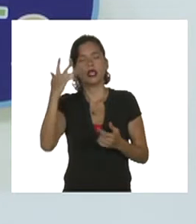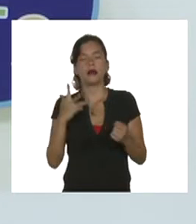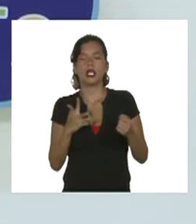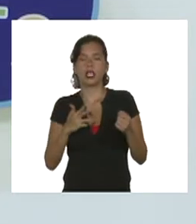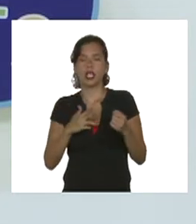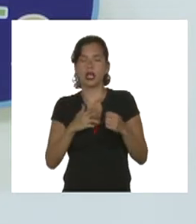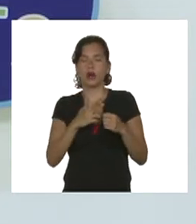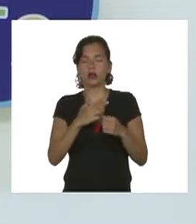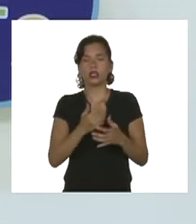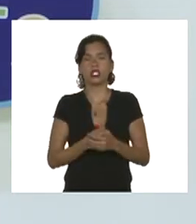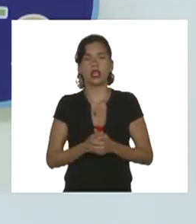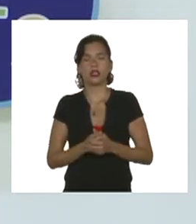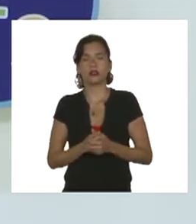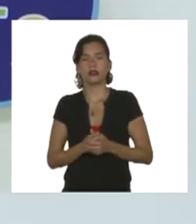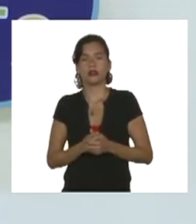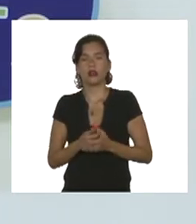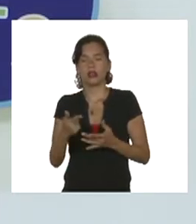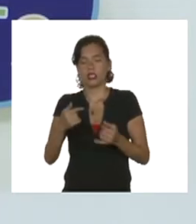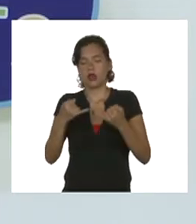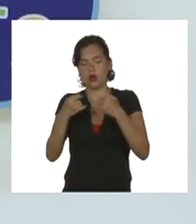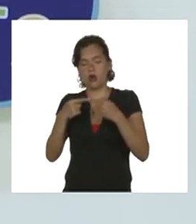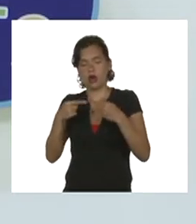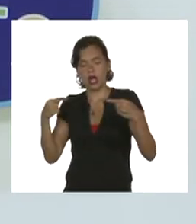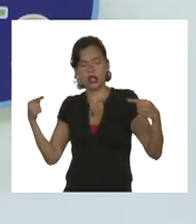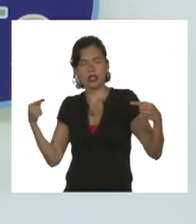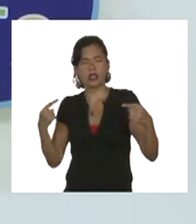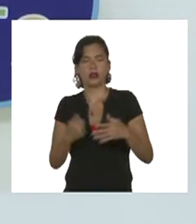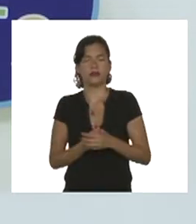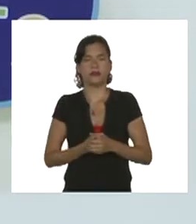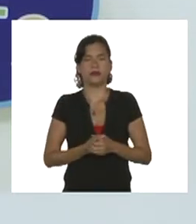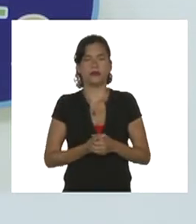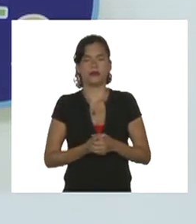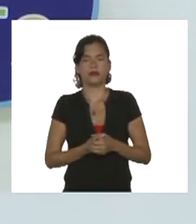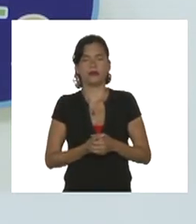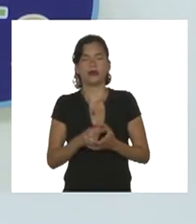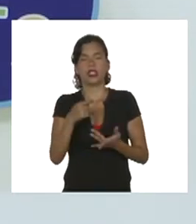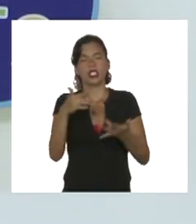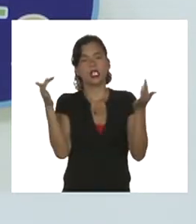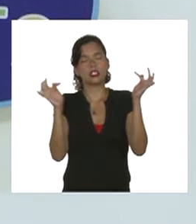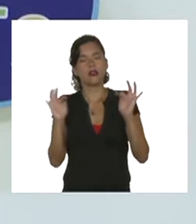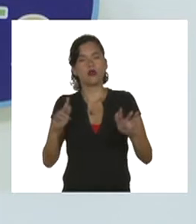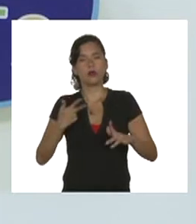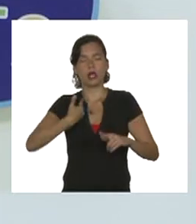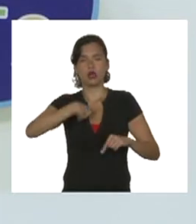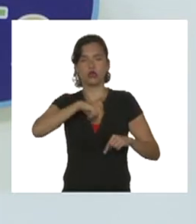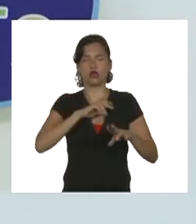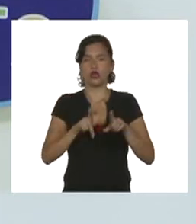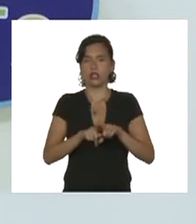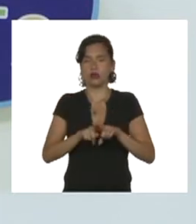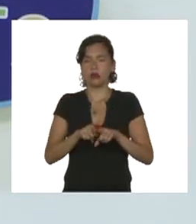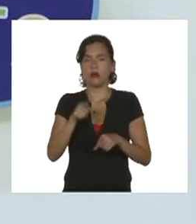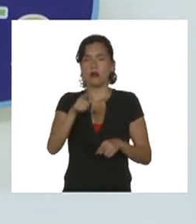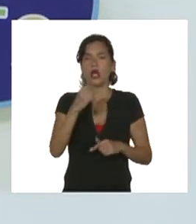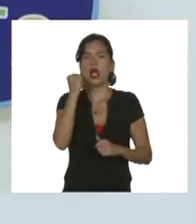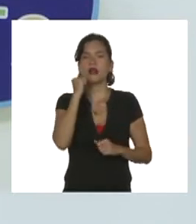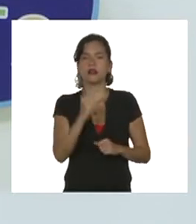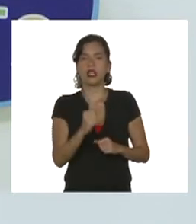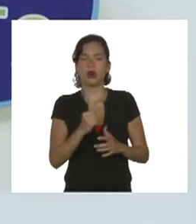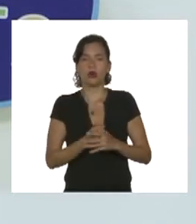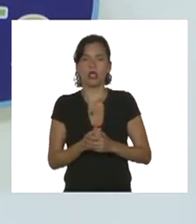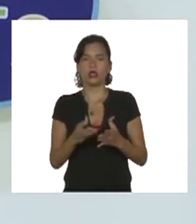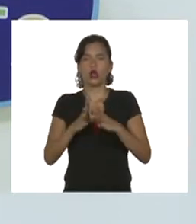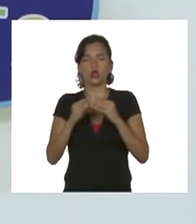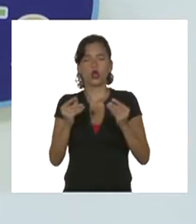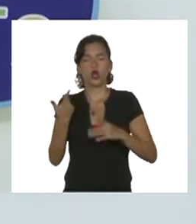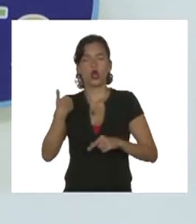recortar a través de una línea determinada. De esa forma nosotros vamos entonces a ir garantizando